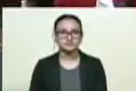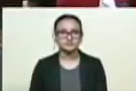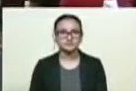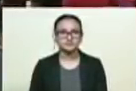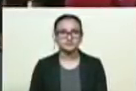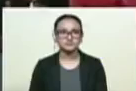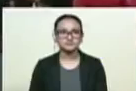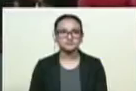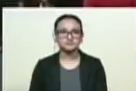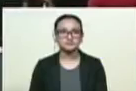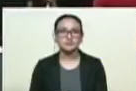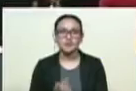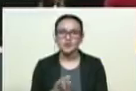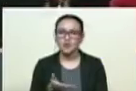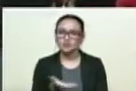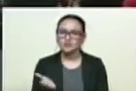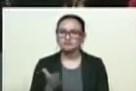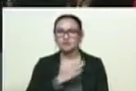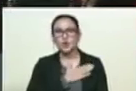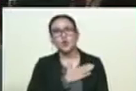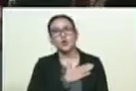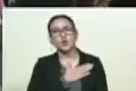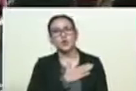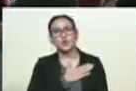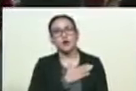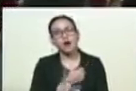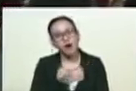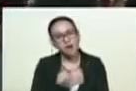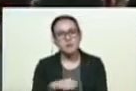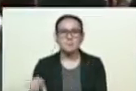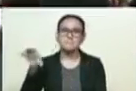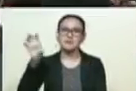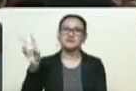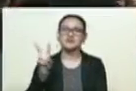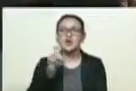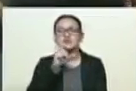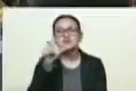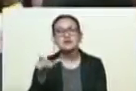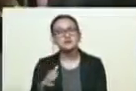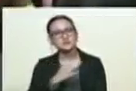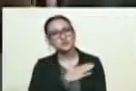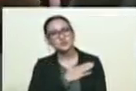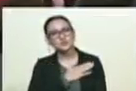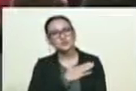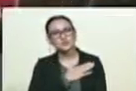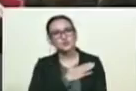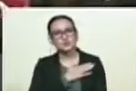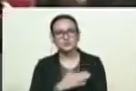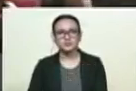Pónganse la mano en el corazón los que aman la patria venezolana.